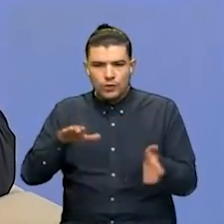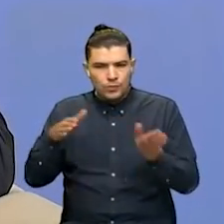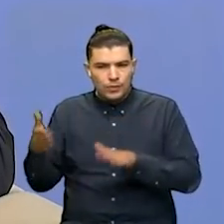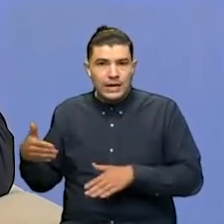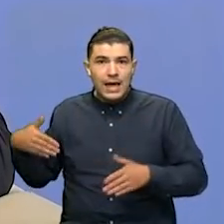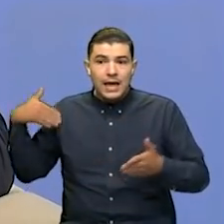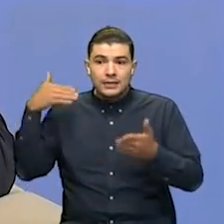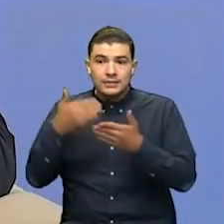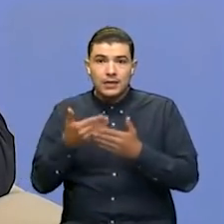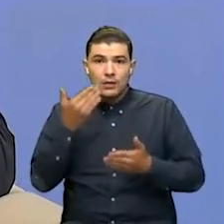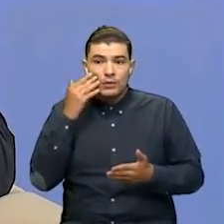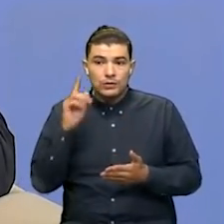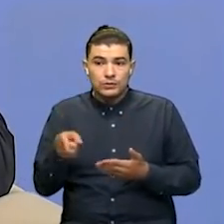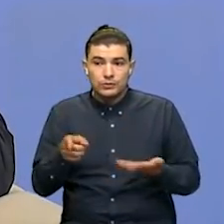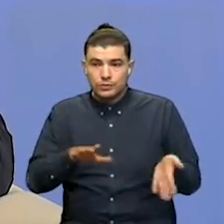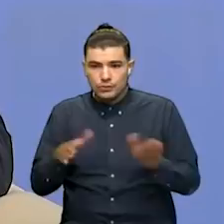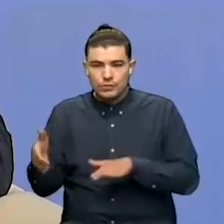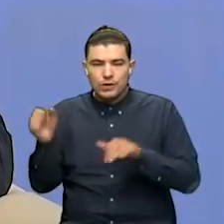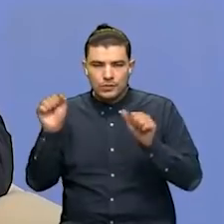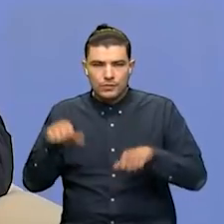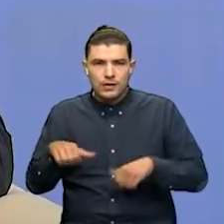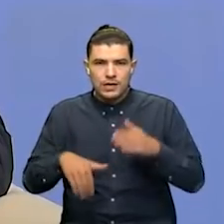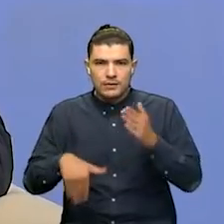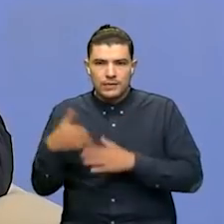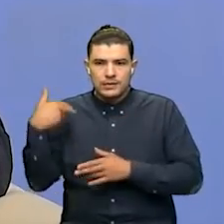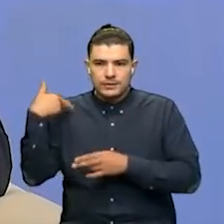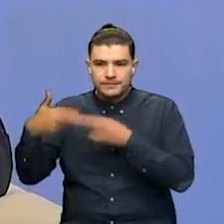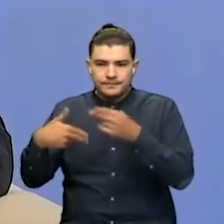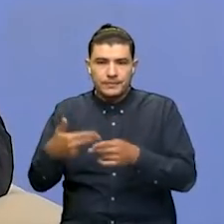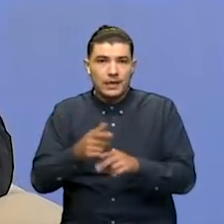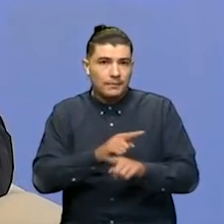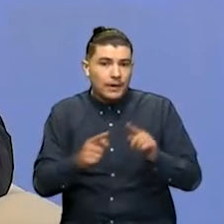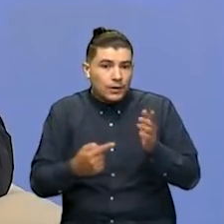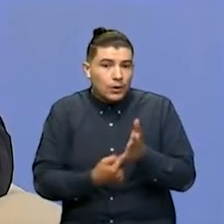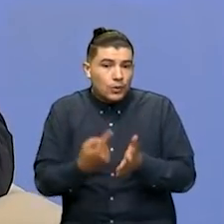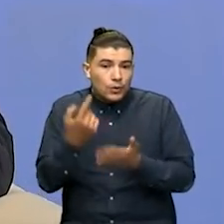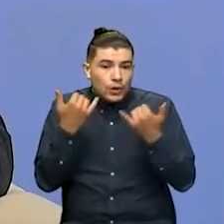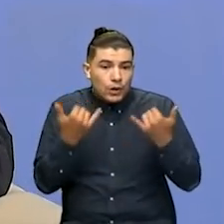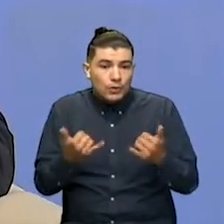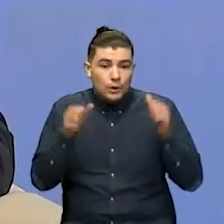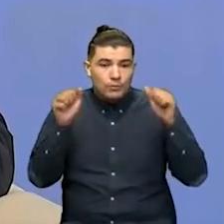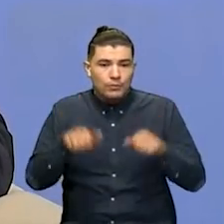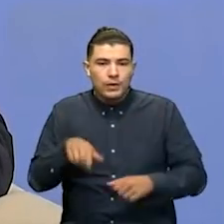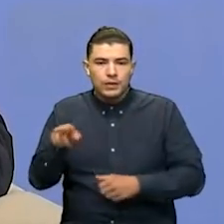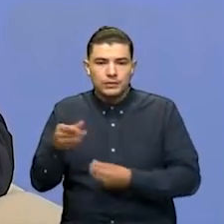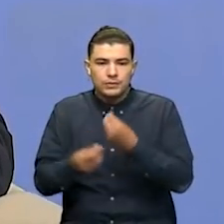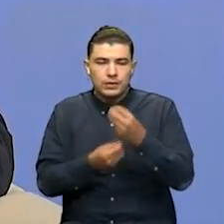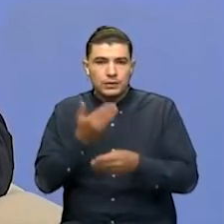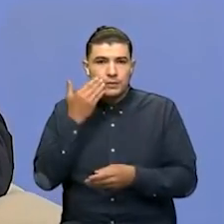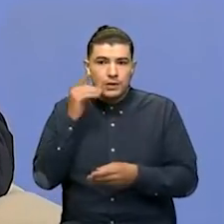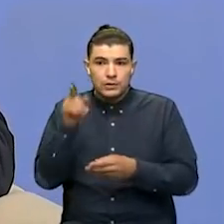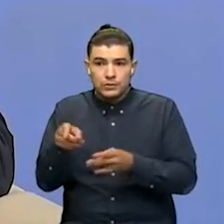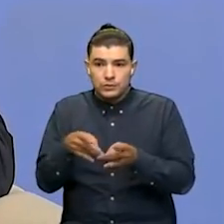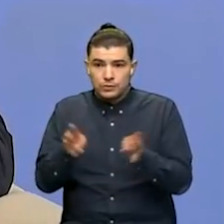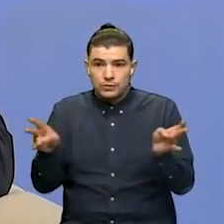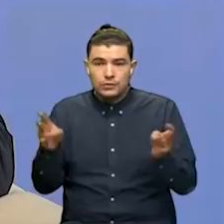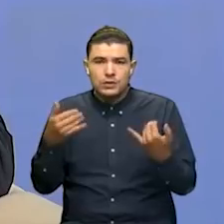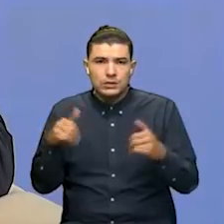que fallezcan es que se puede iniciar una sucesión y demás, pero lo único que se podría hacer acá es cuando ellos se divorcien